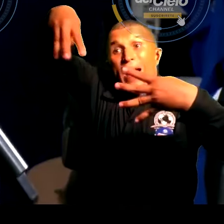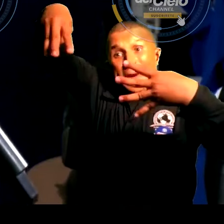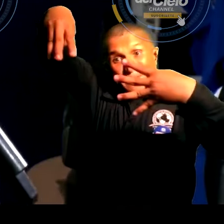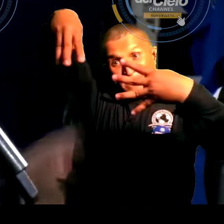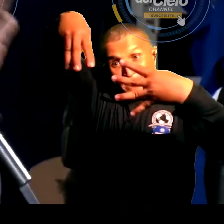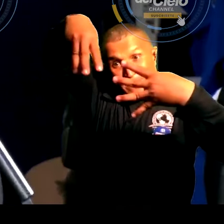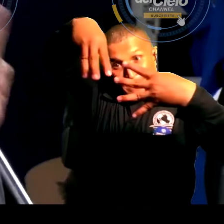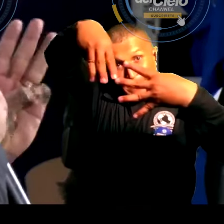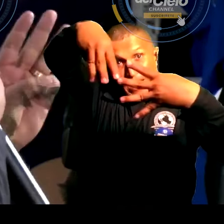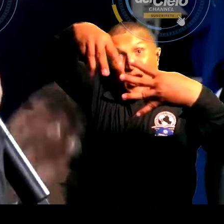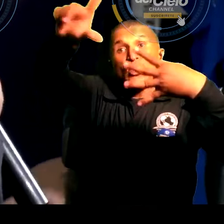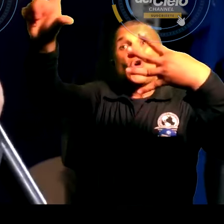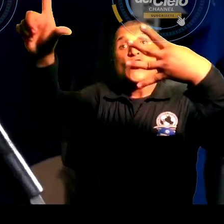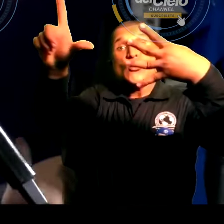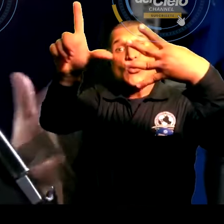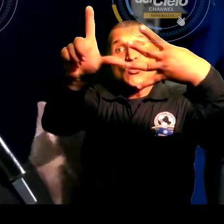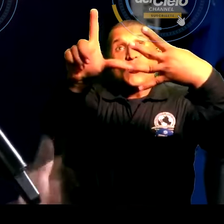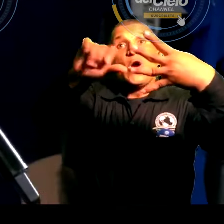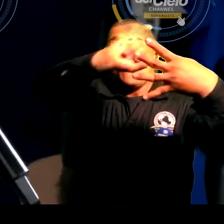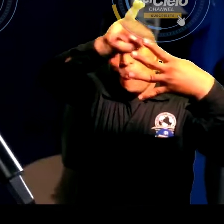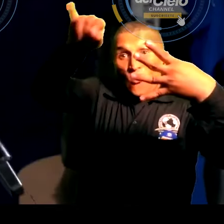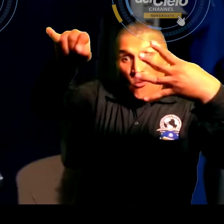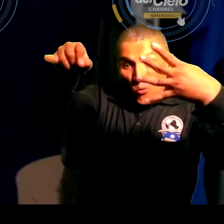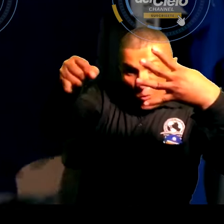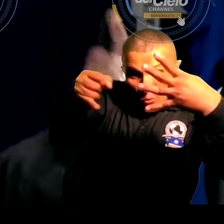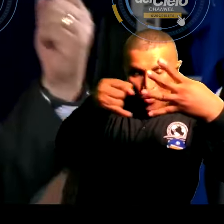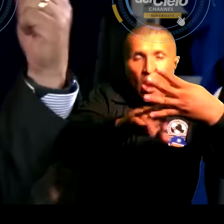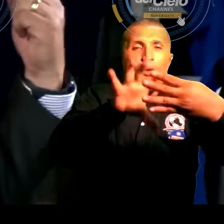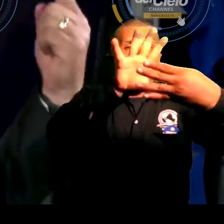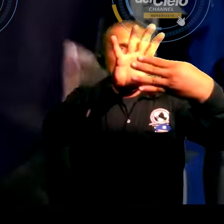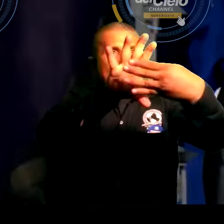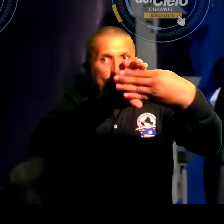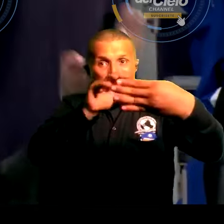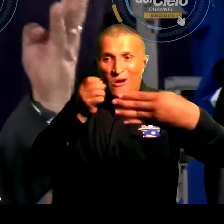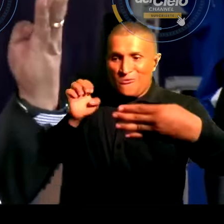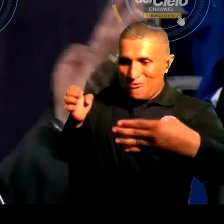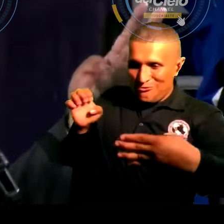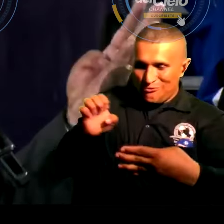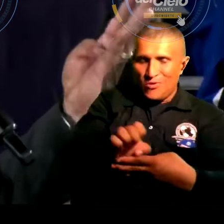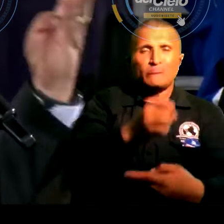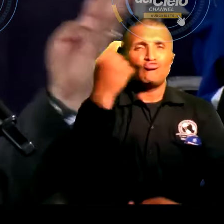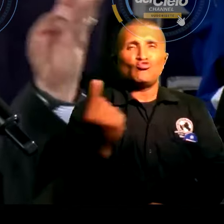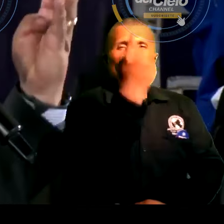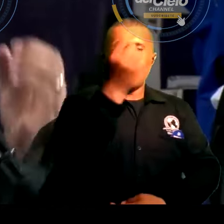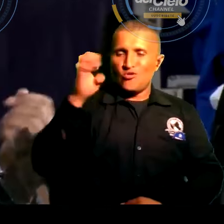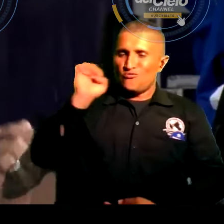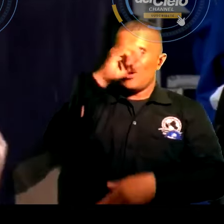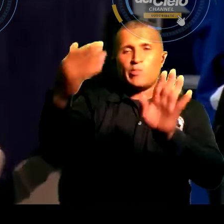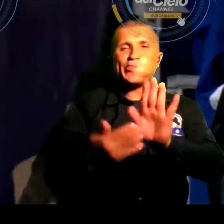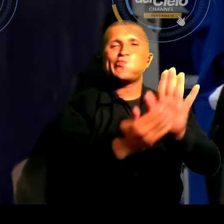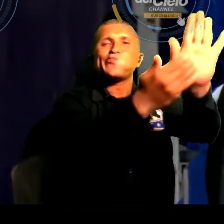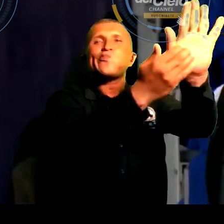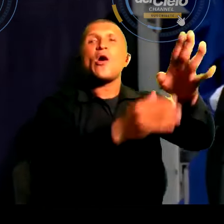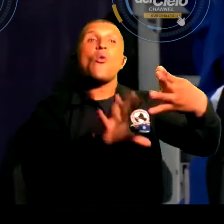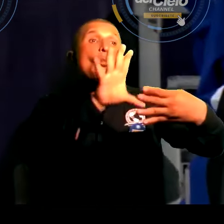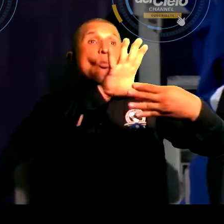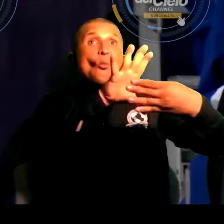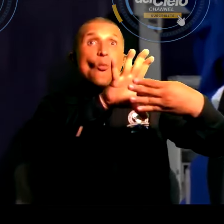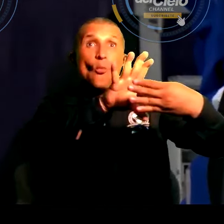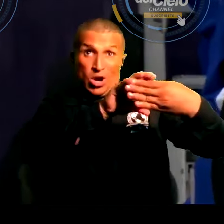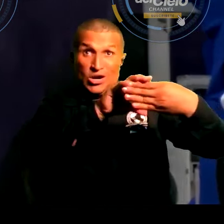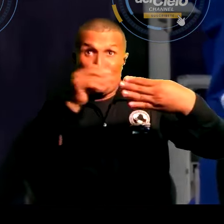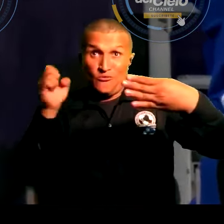San Marcos, según San Lucas, según San Juan, pero el evangelio es uno, presentado por